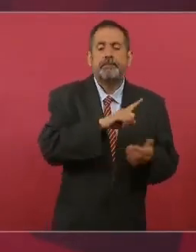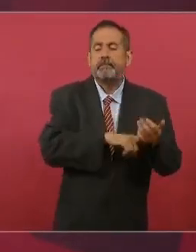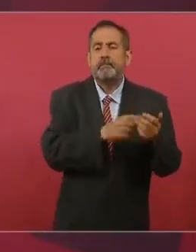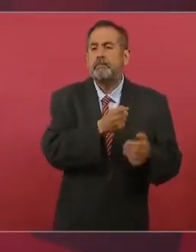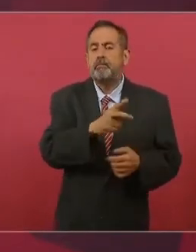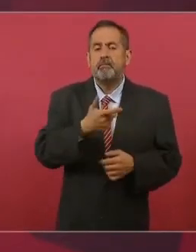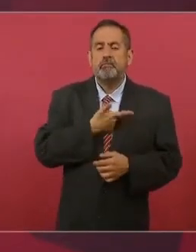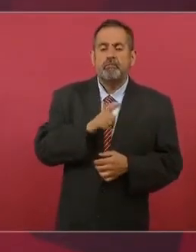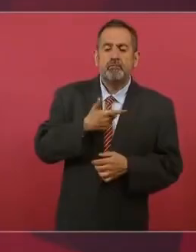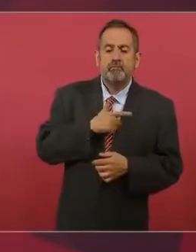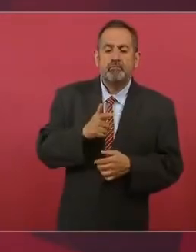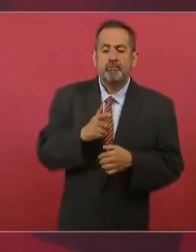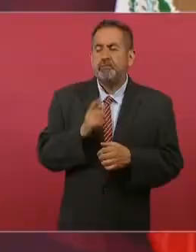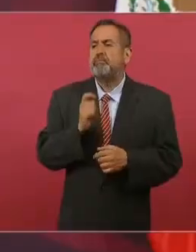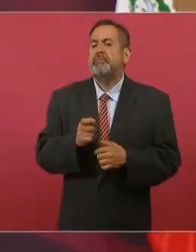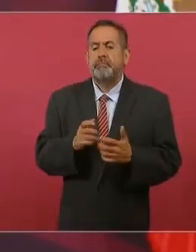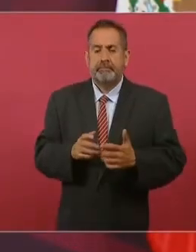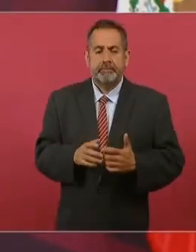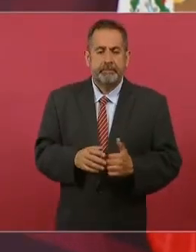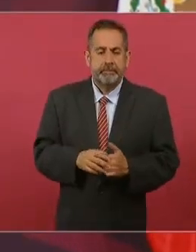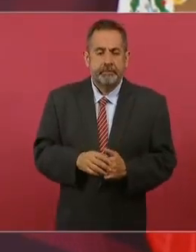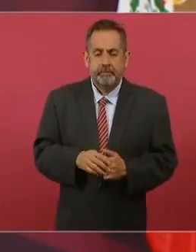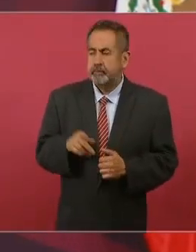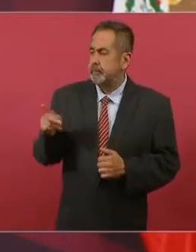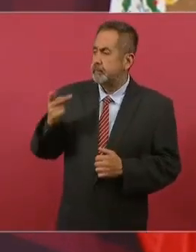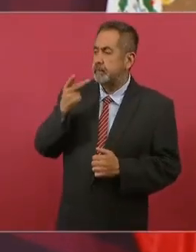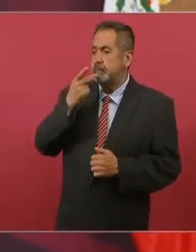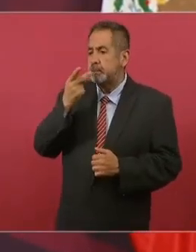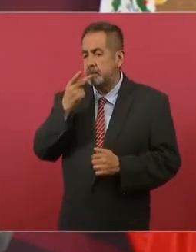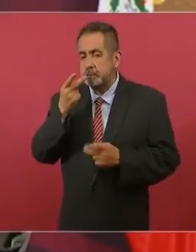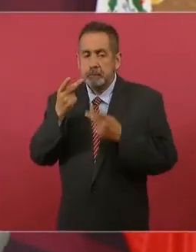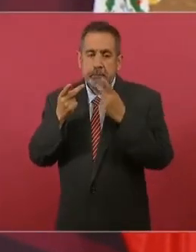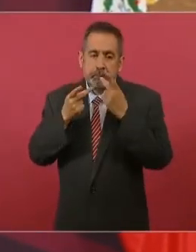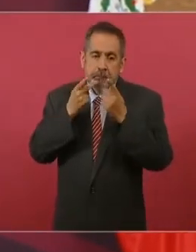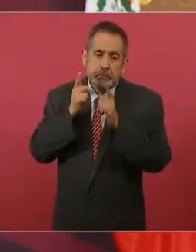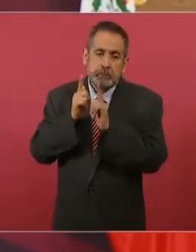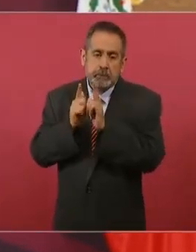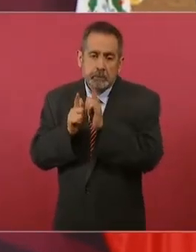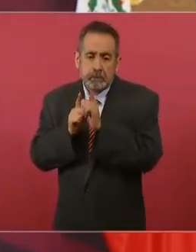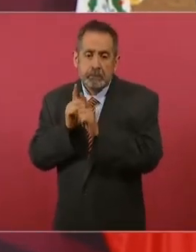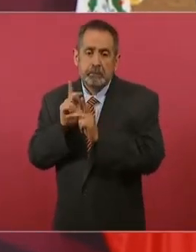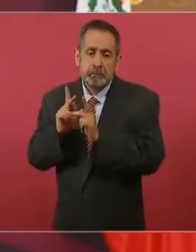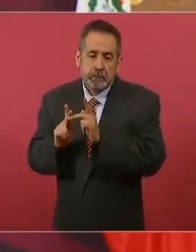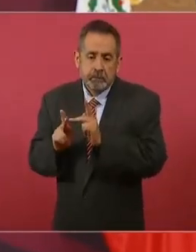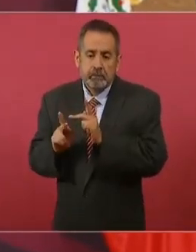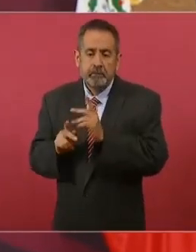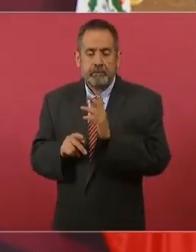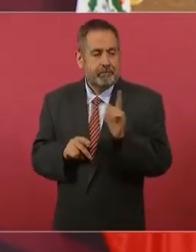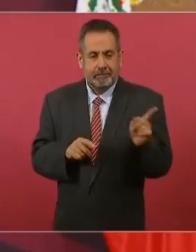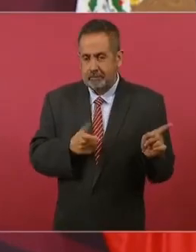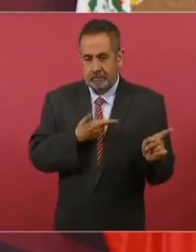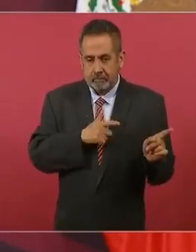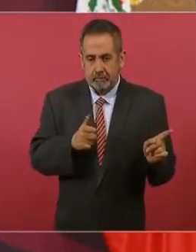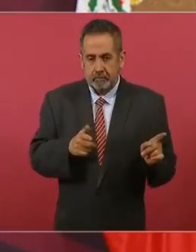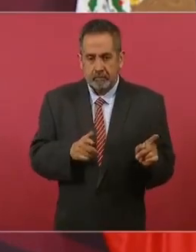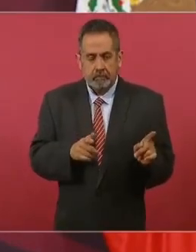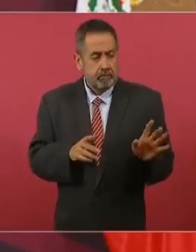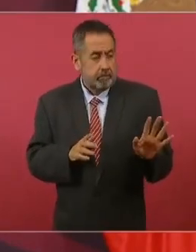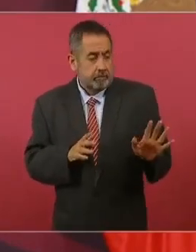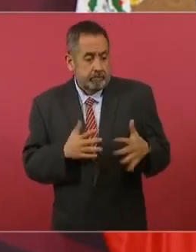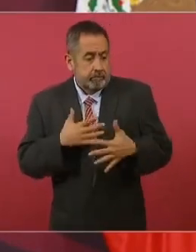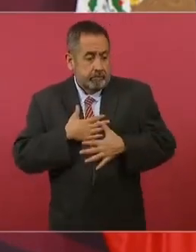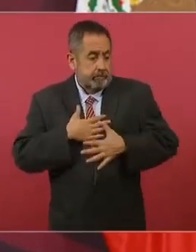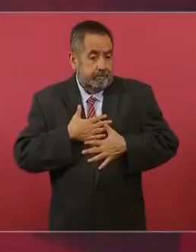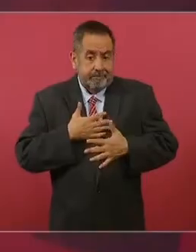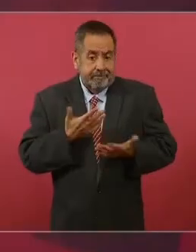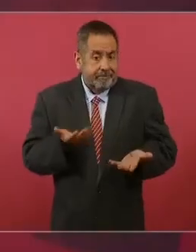cómo hablo, Pero a mí me